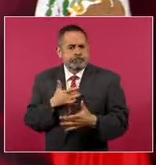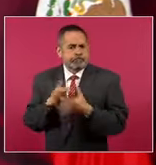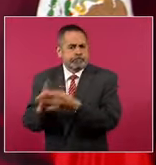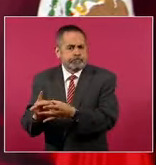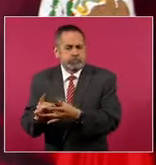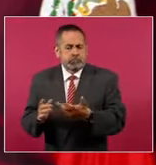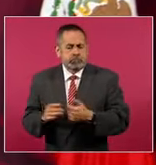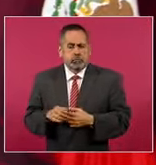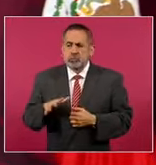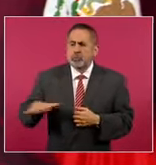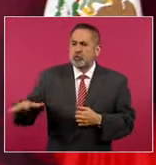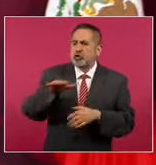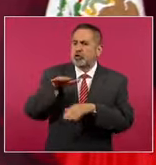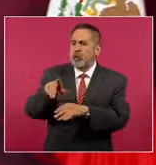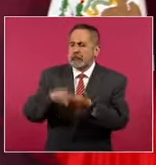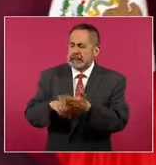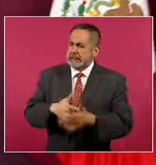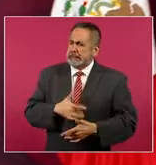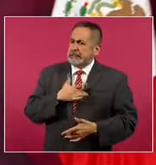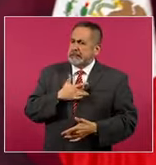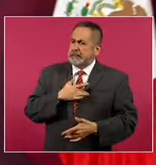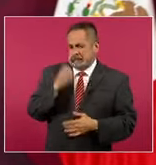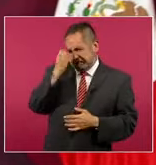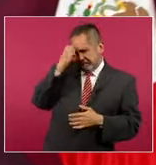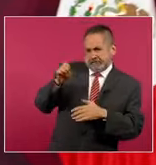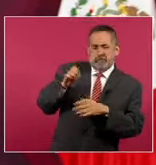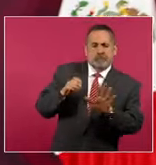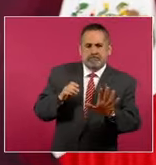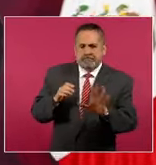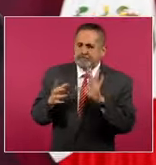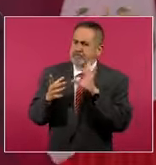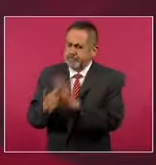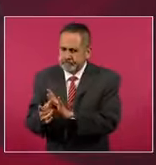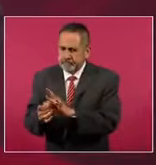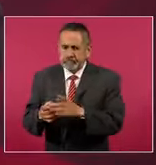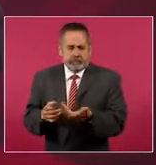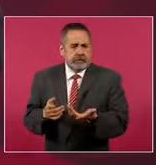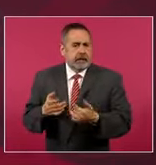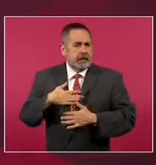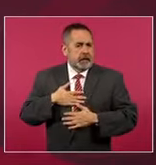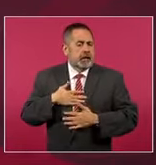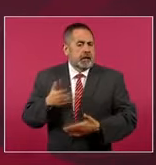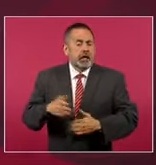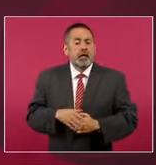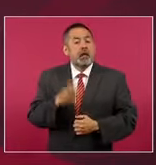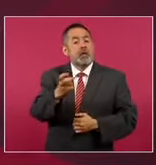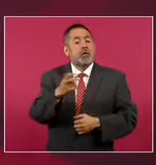nada humano. O sea, nosotros estamos aquí